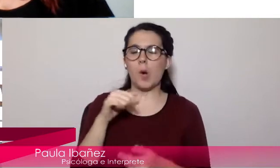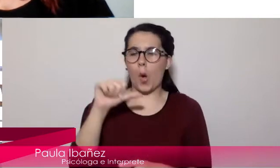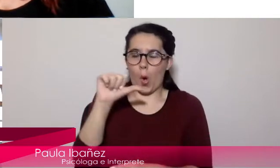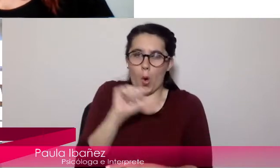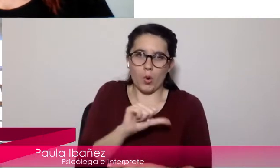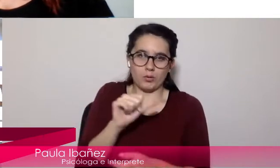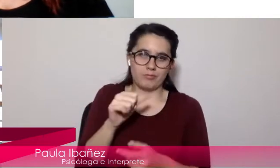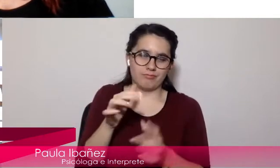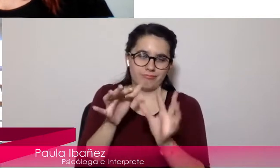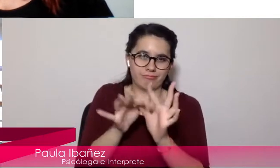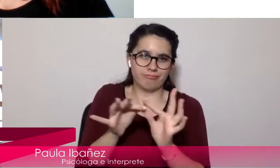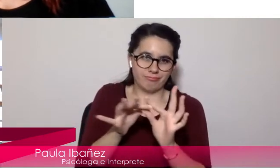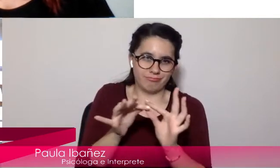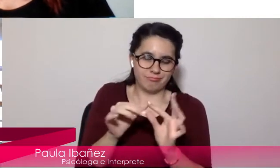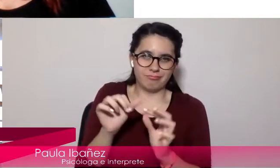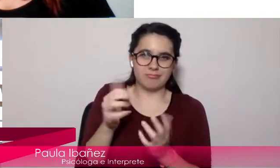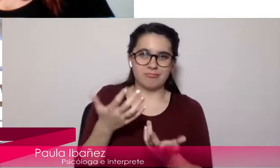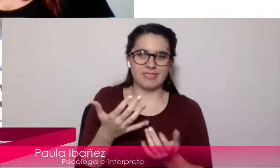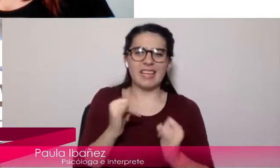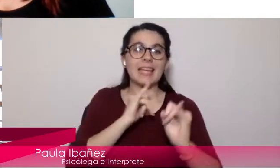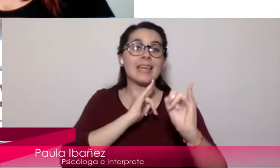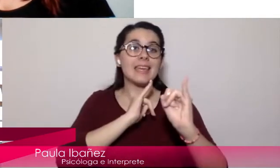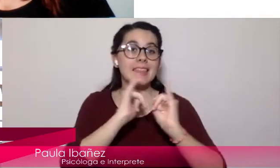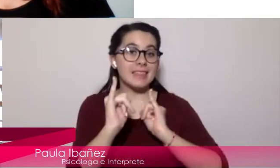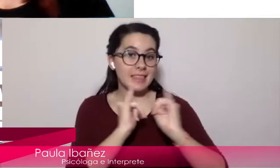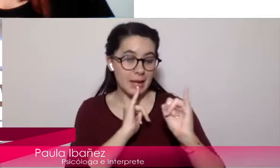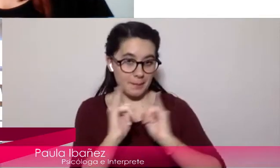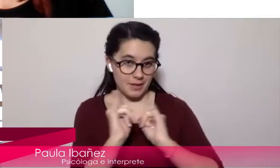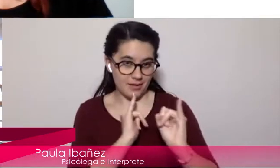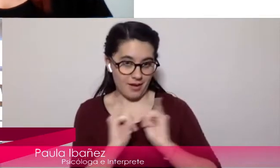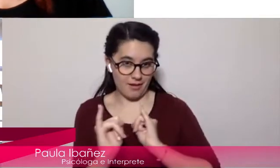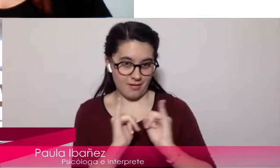Paulo, que nos está haciendo hoy, es interpretando en señas.